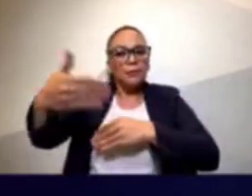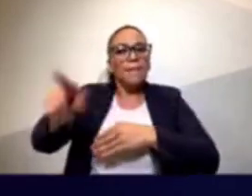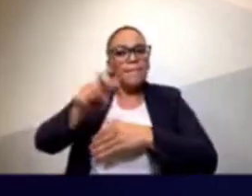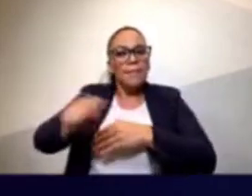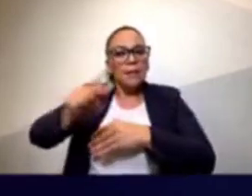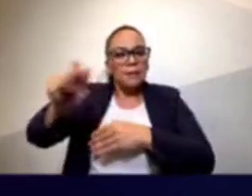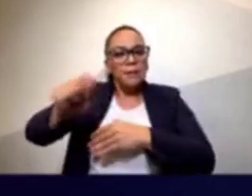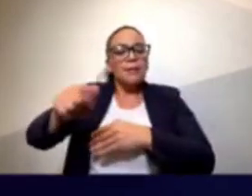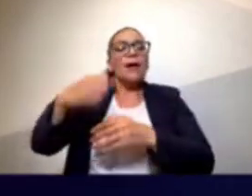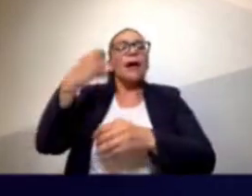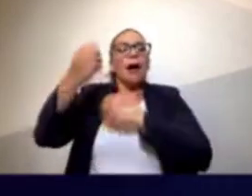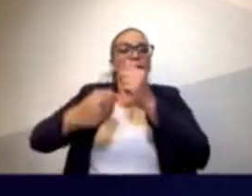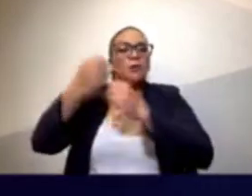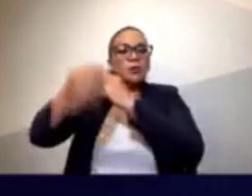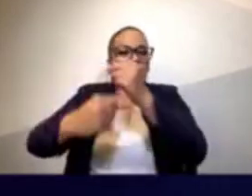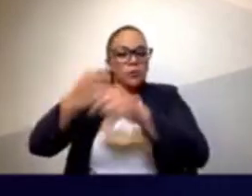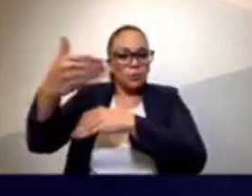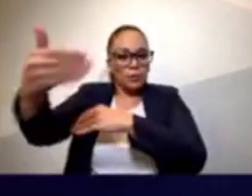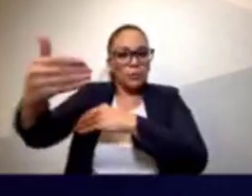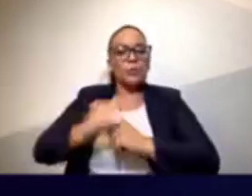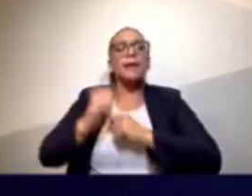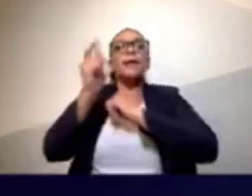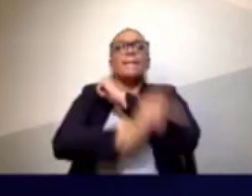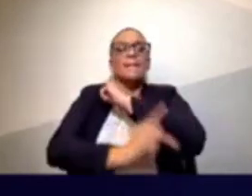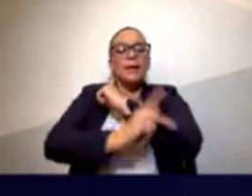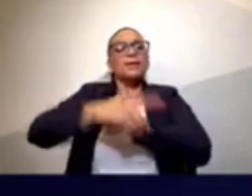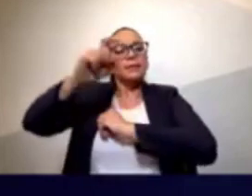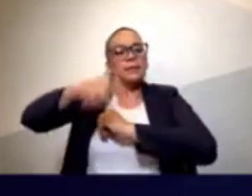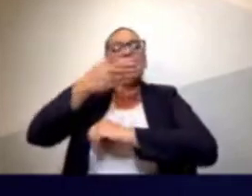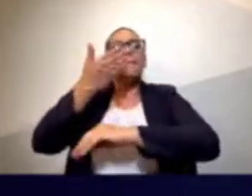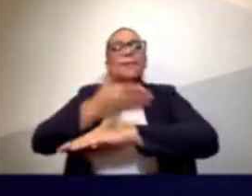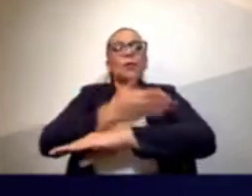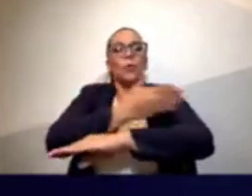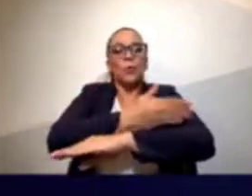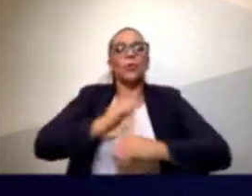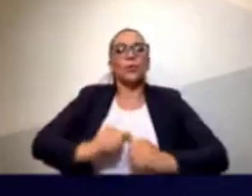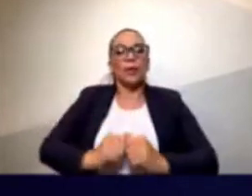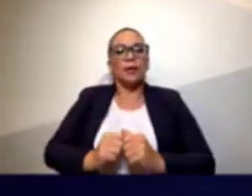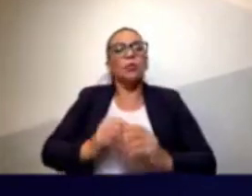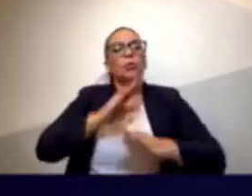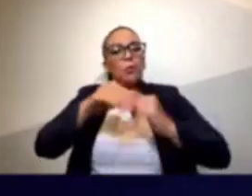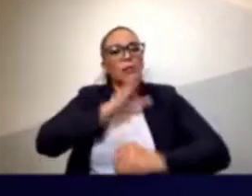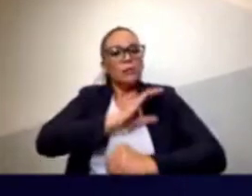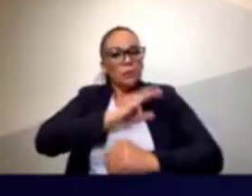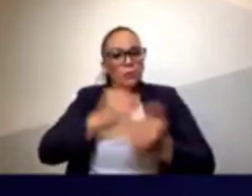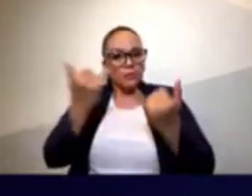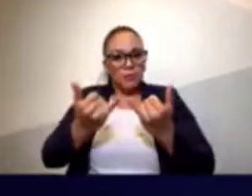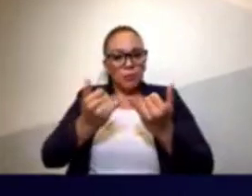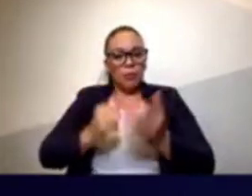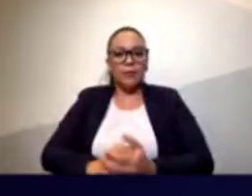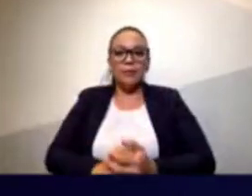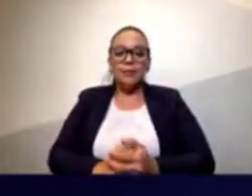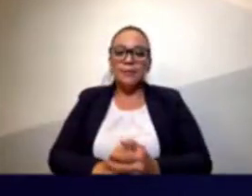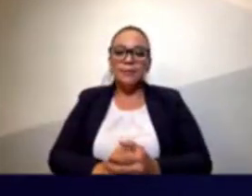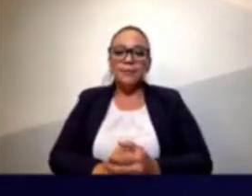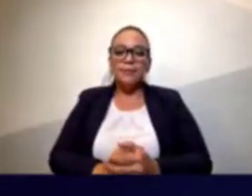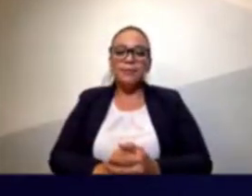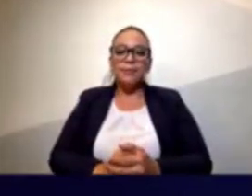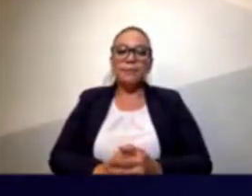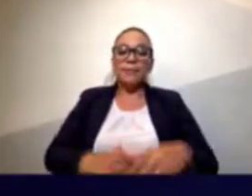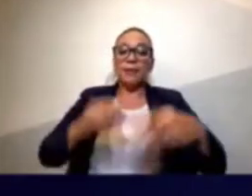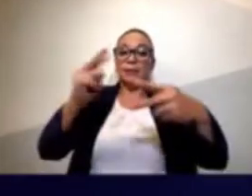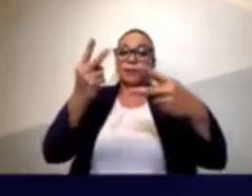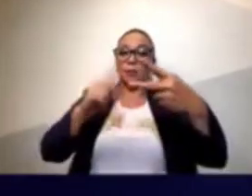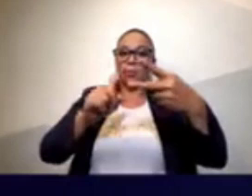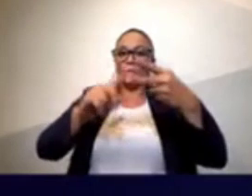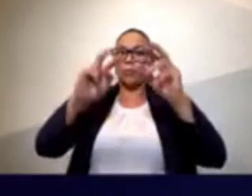años, porque el país necesita mejorar la condición en la que se encuentra. Como segundo punto